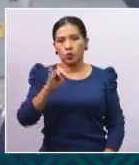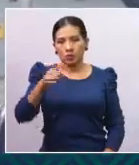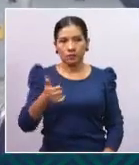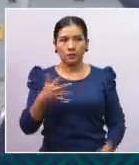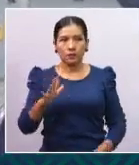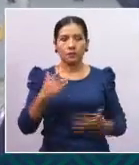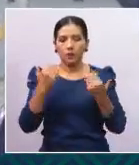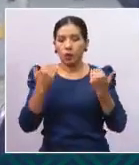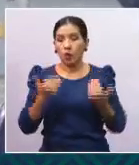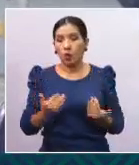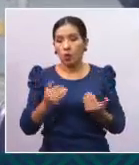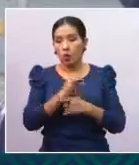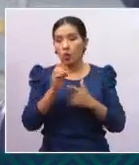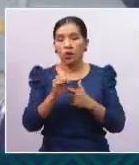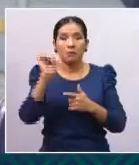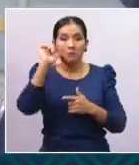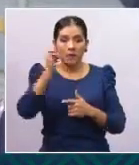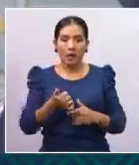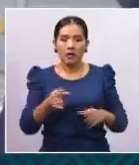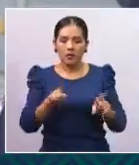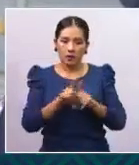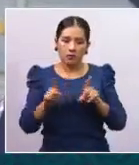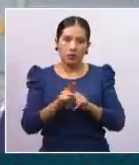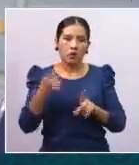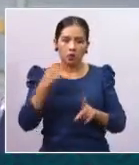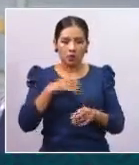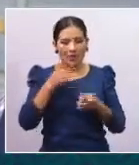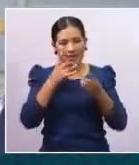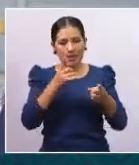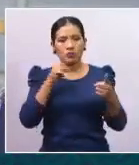día de mañana serán enunciados como otros